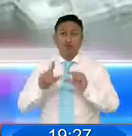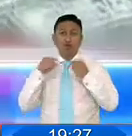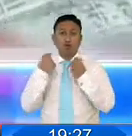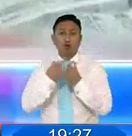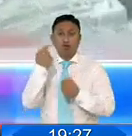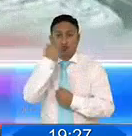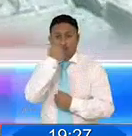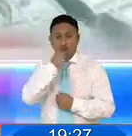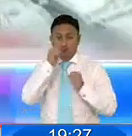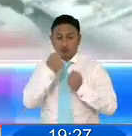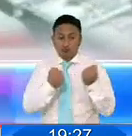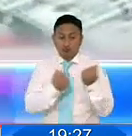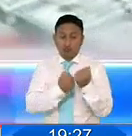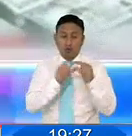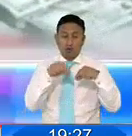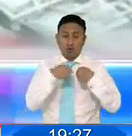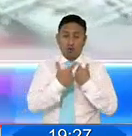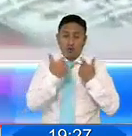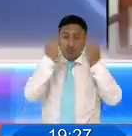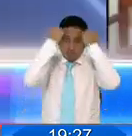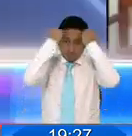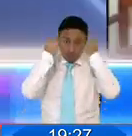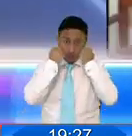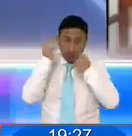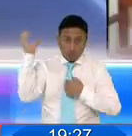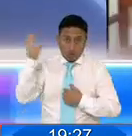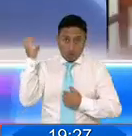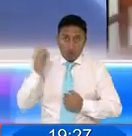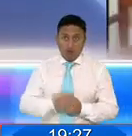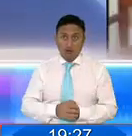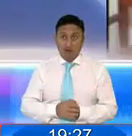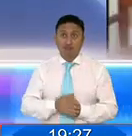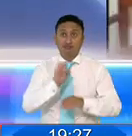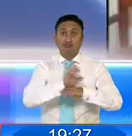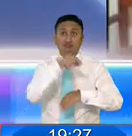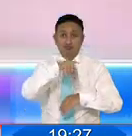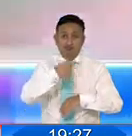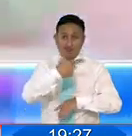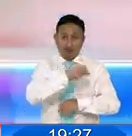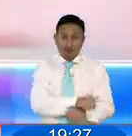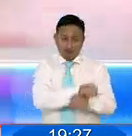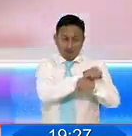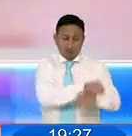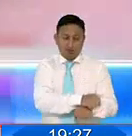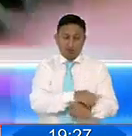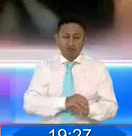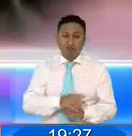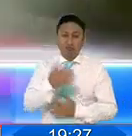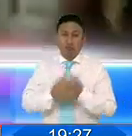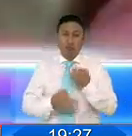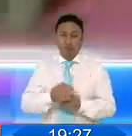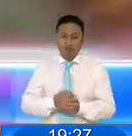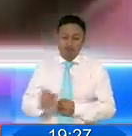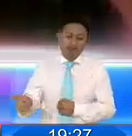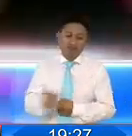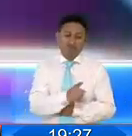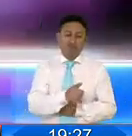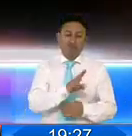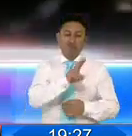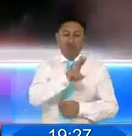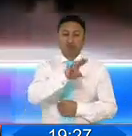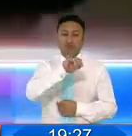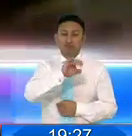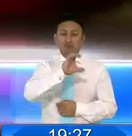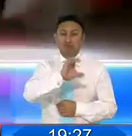narcotráfico para financiar a la guerrilla colombiana. Es ahí cuando el ecuatoriano fue detenido y un juez dictó medidas cautelares para Víctor